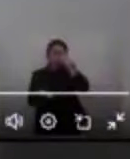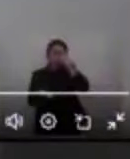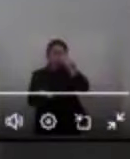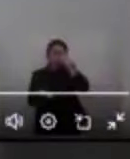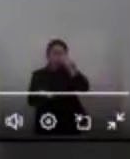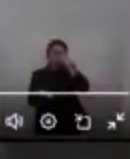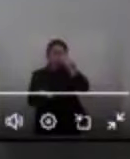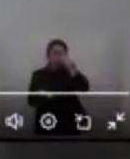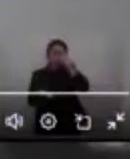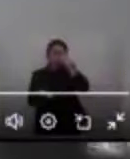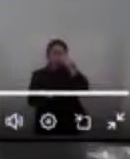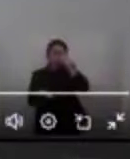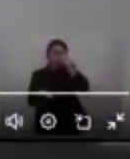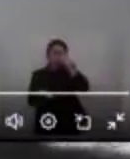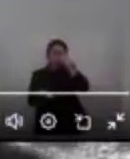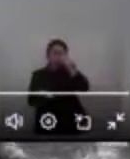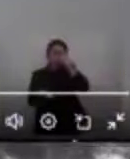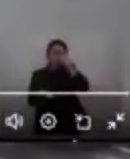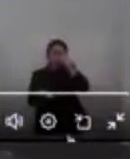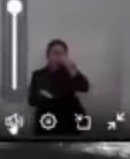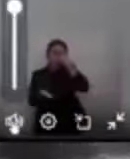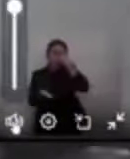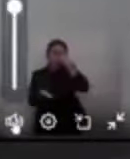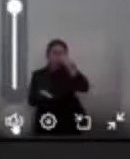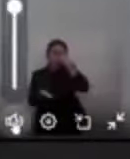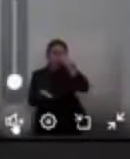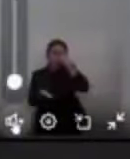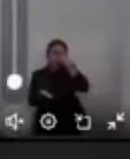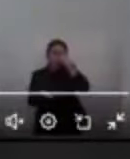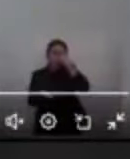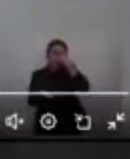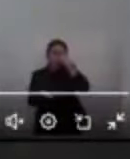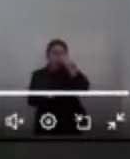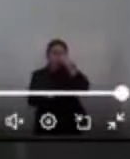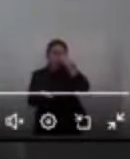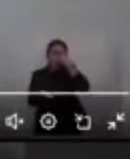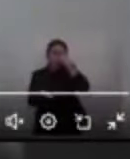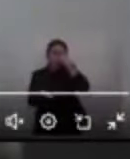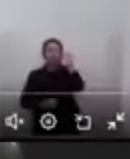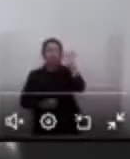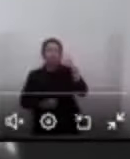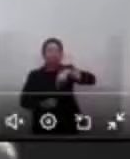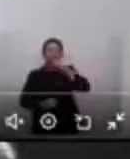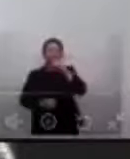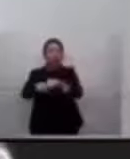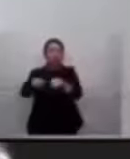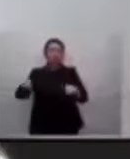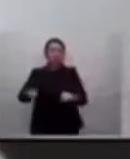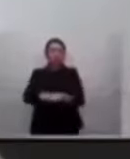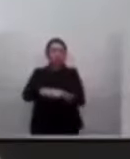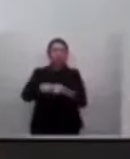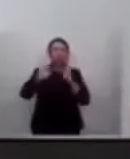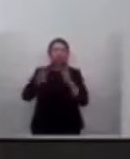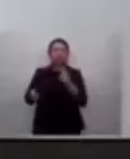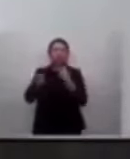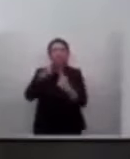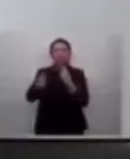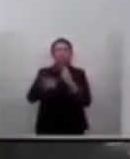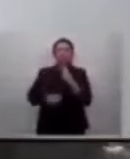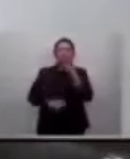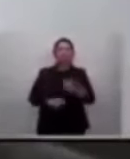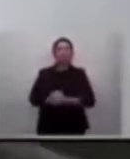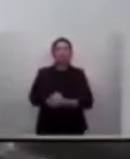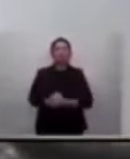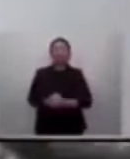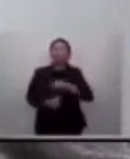del Okay Qué sucede con esto rápidamente vamos a comentarlo como les había dado este previo lo que